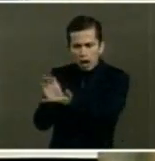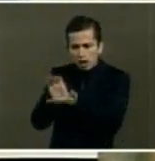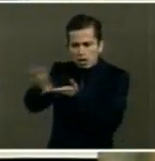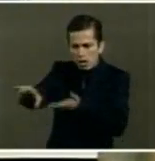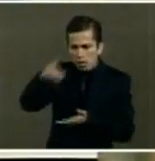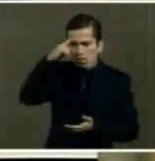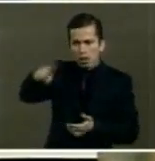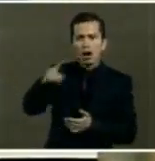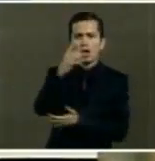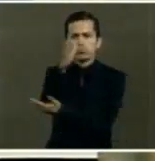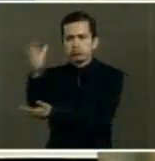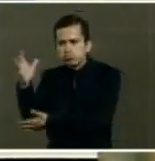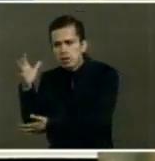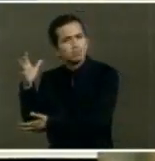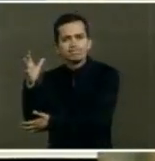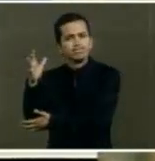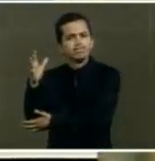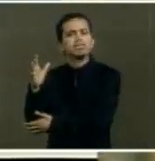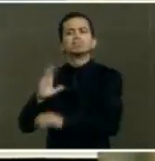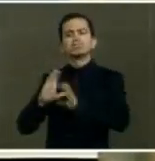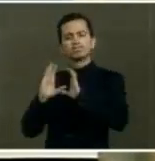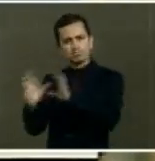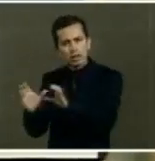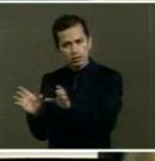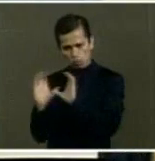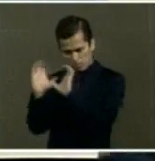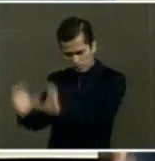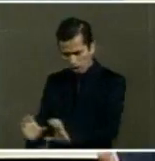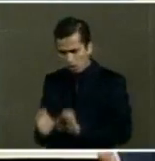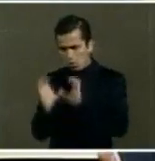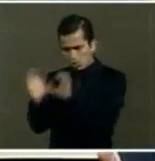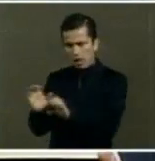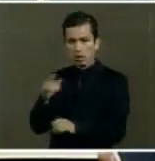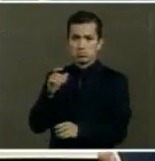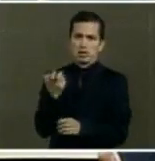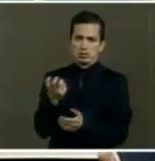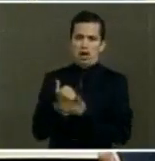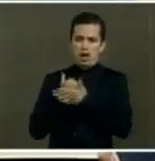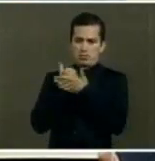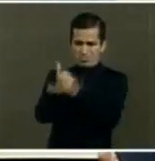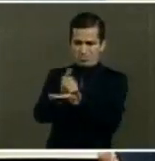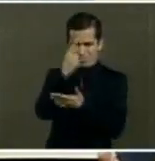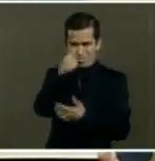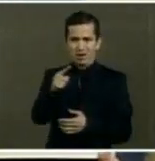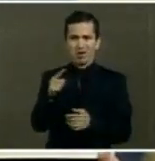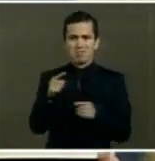emisiones por deforestación y otros que favorecen y ayudan particularmente a países en desarrollo.